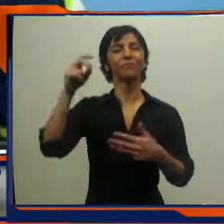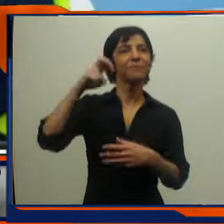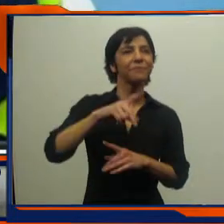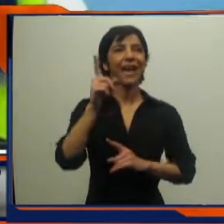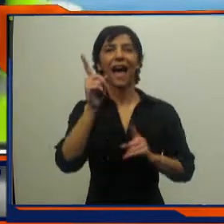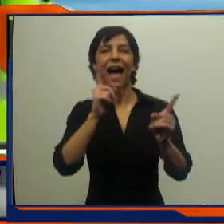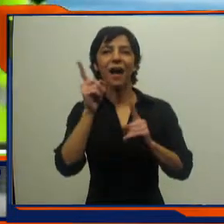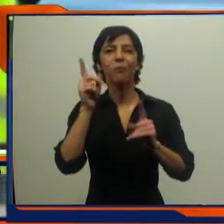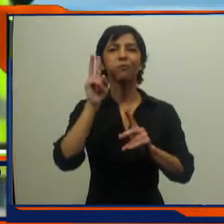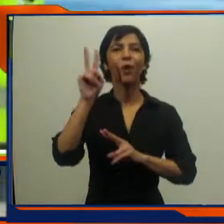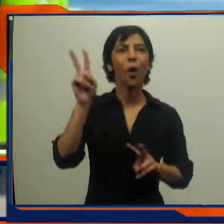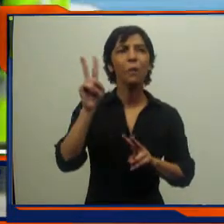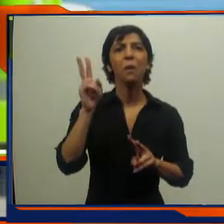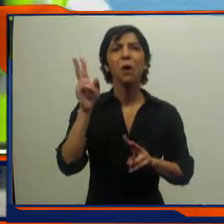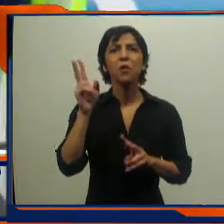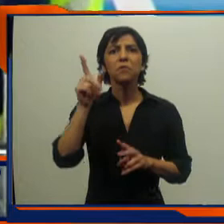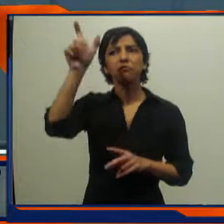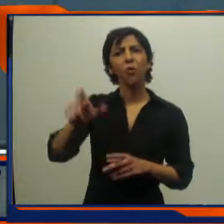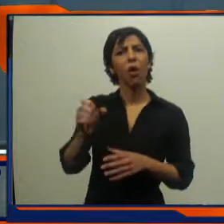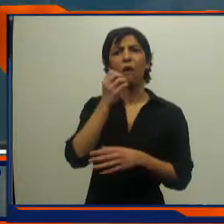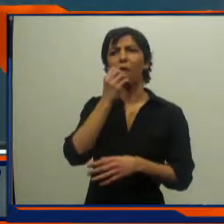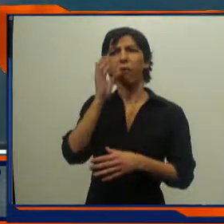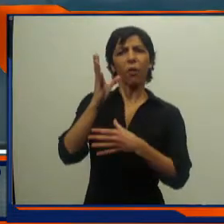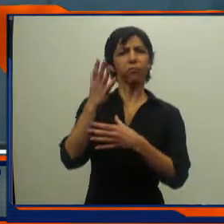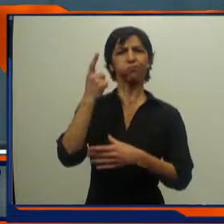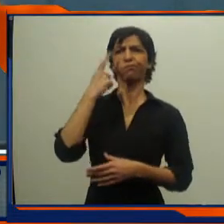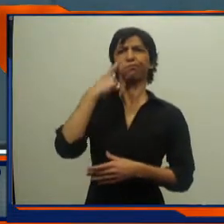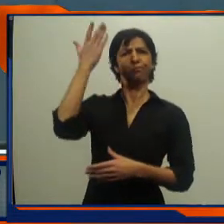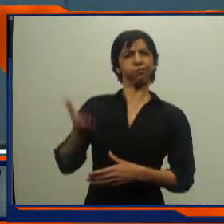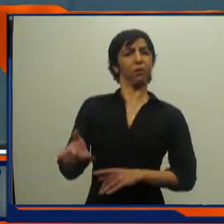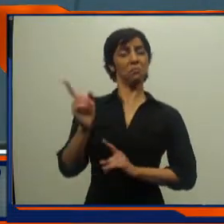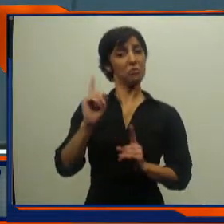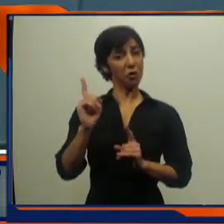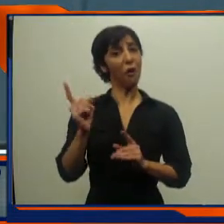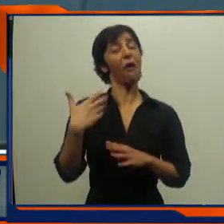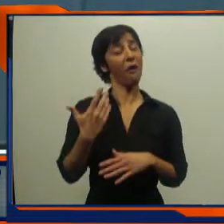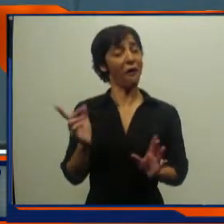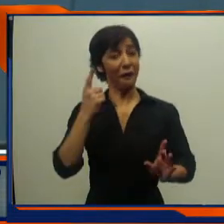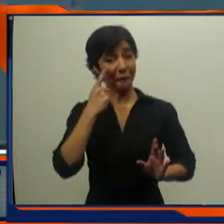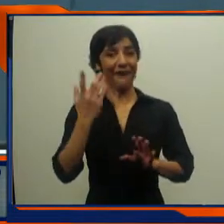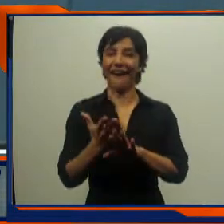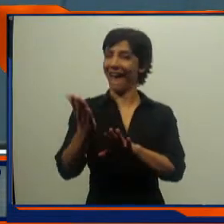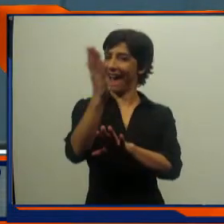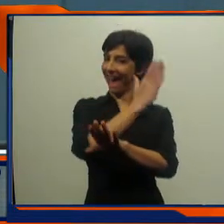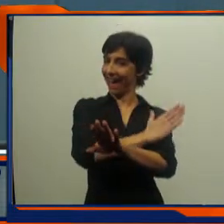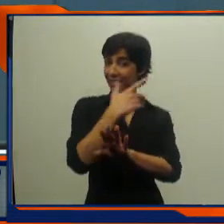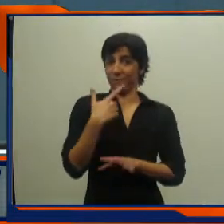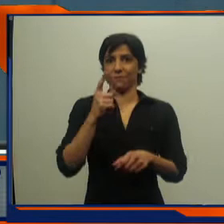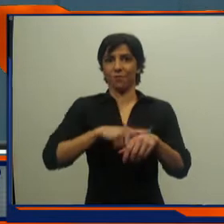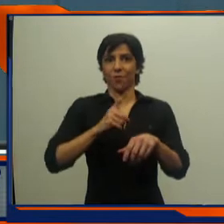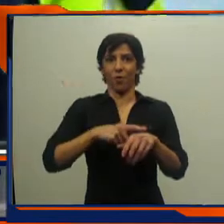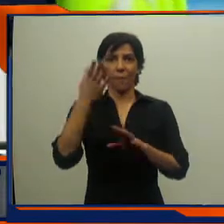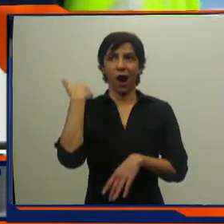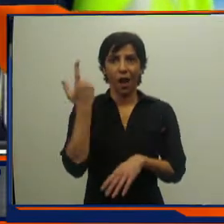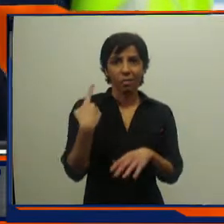algunos de ellos pocos conocidos, como bien lo dijo Enzo Pérez, antes del primer partido de disputar su